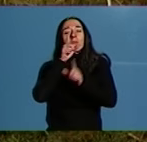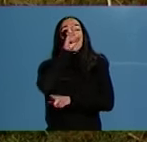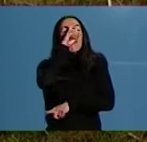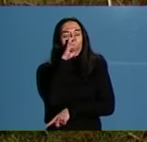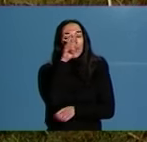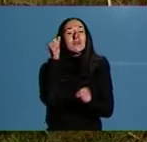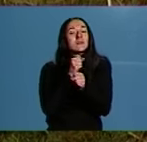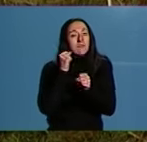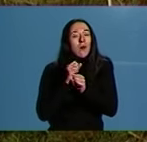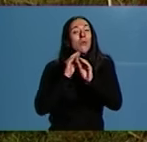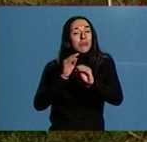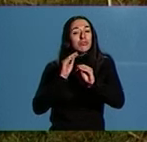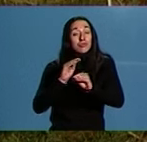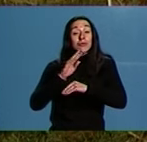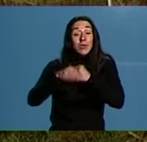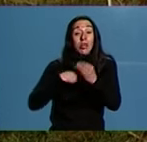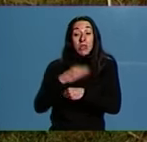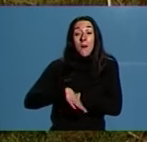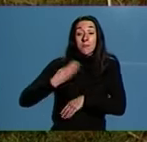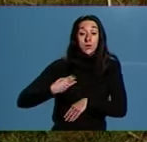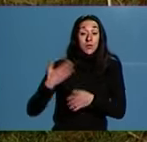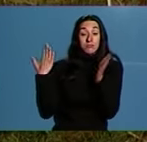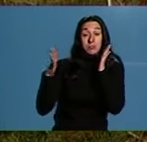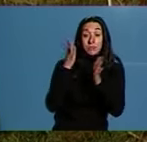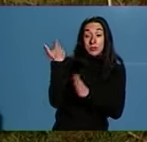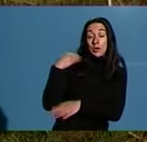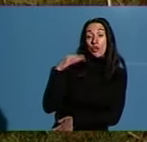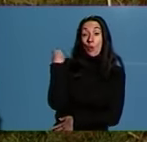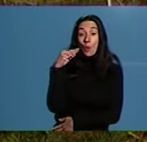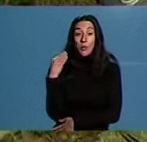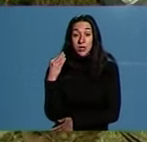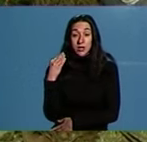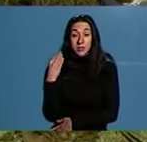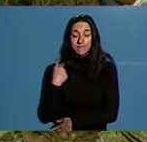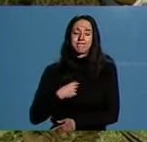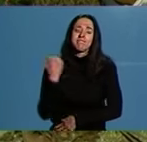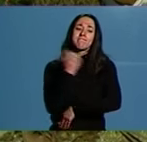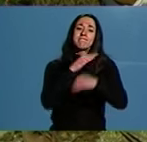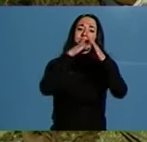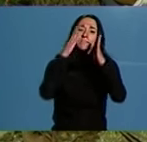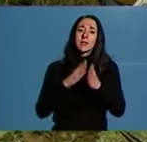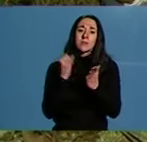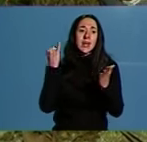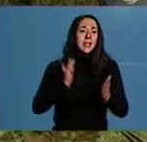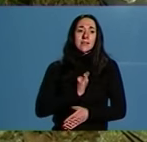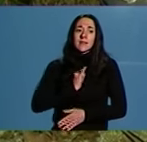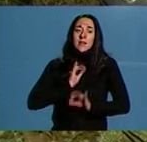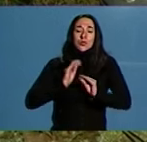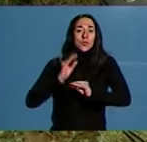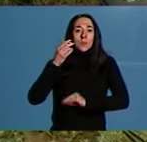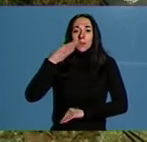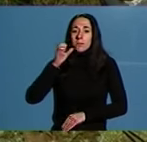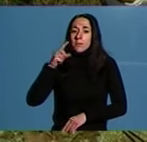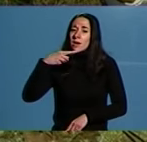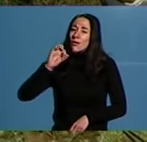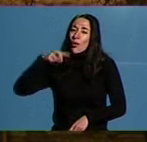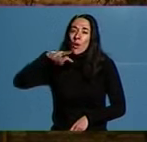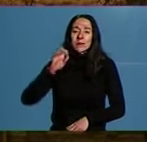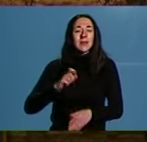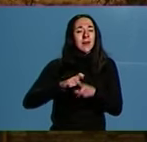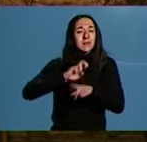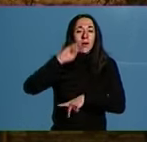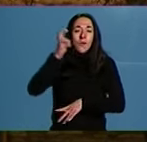os traballos que eles facían cando eran novos. O Belén, que é unha das principais sinais de identidade de Begonte, tamén ten outra característica